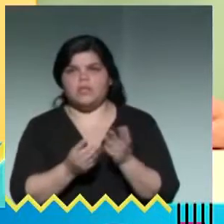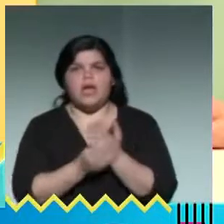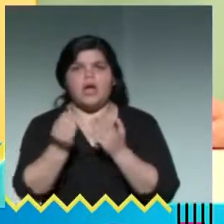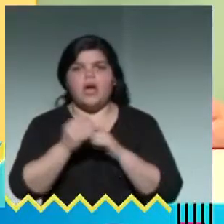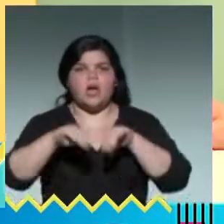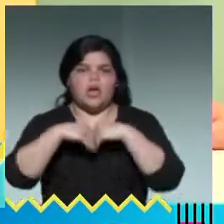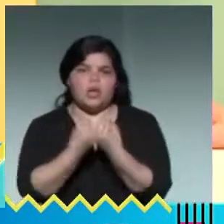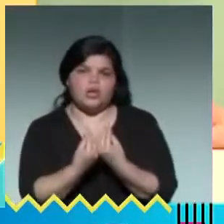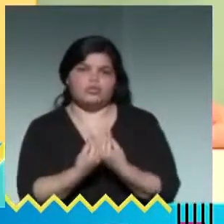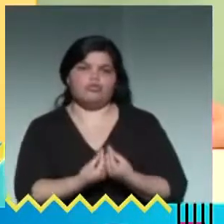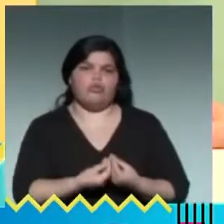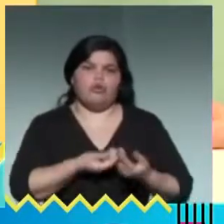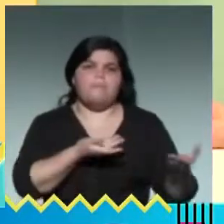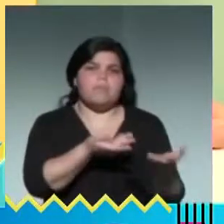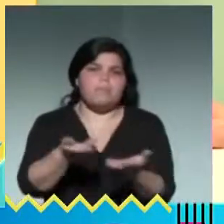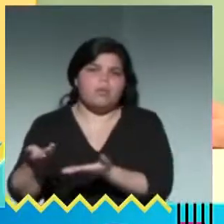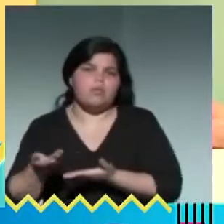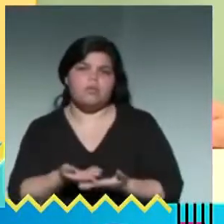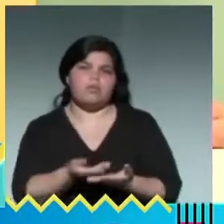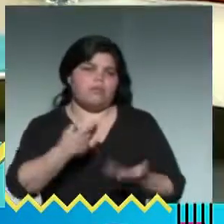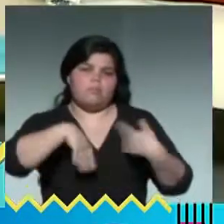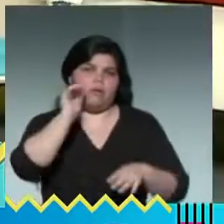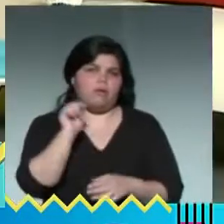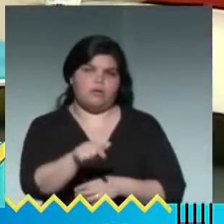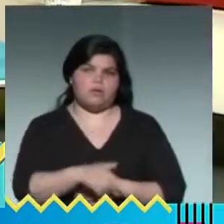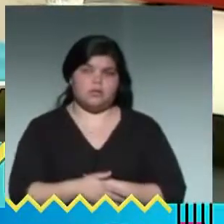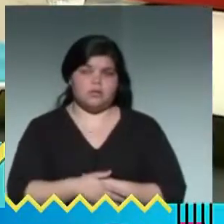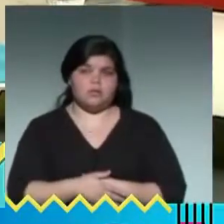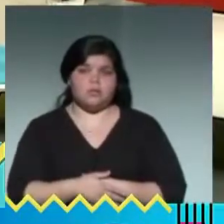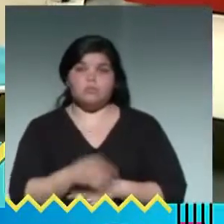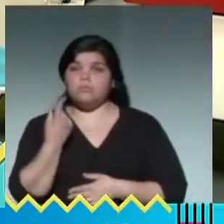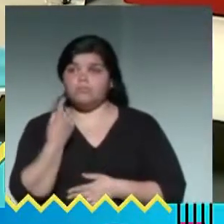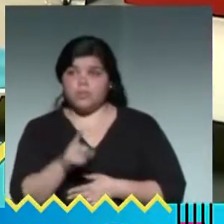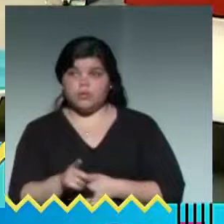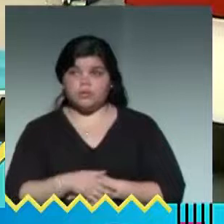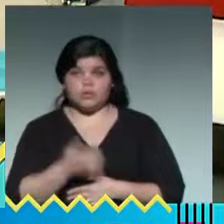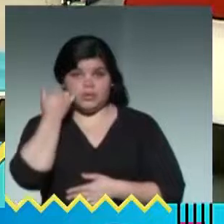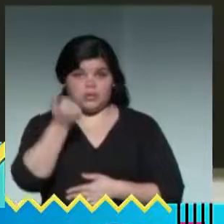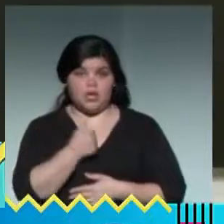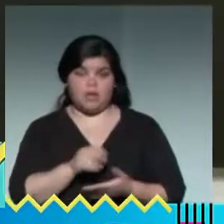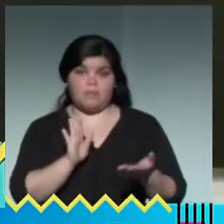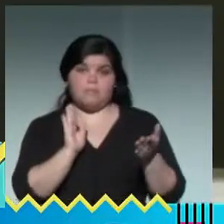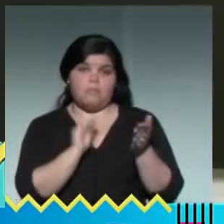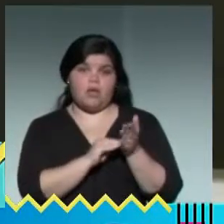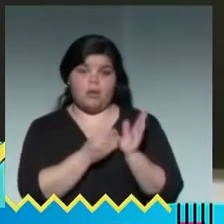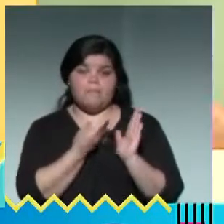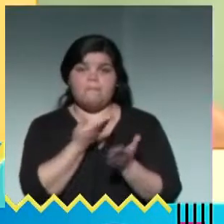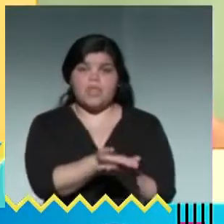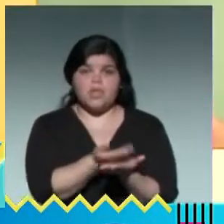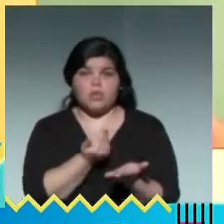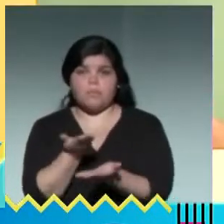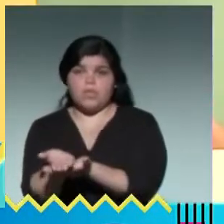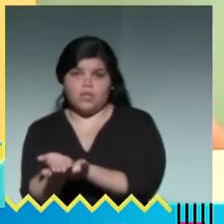Pero sí la capilaridad que da la herramienta, en donde te están dejando a vos y yo ya he pedido y me está tomando a mí. Y ahí, y con esto